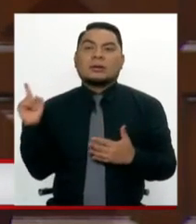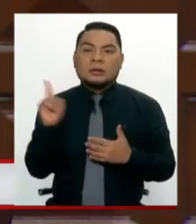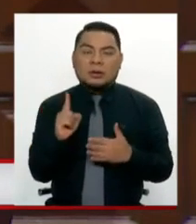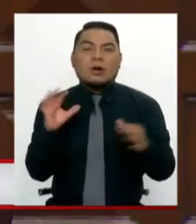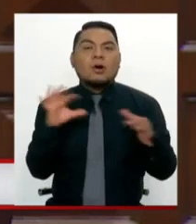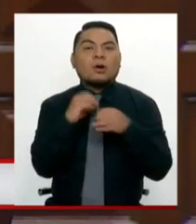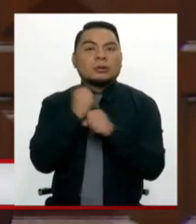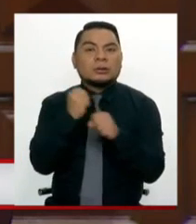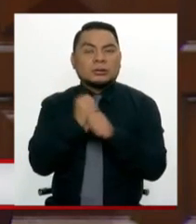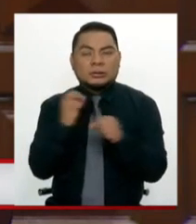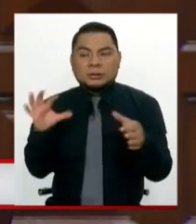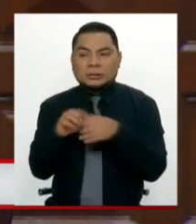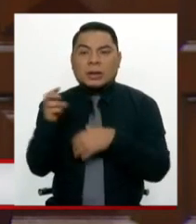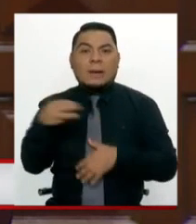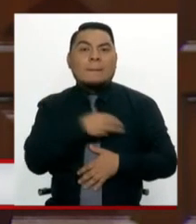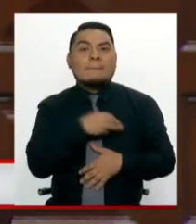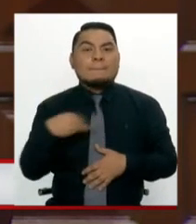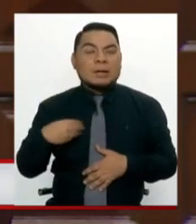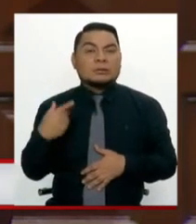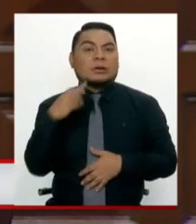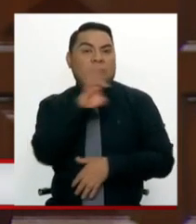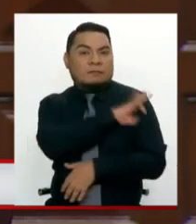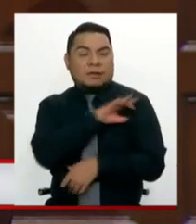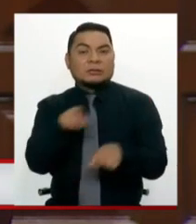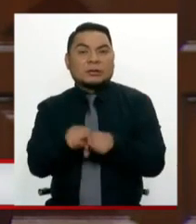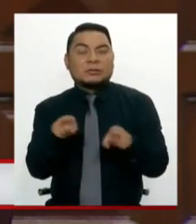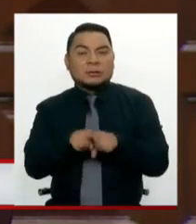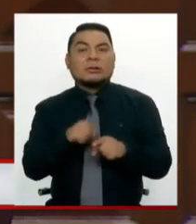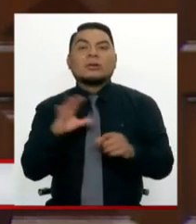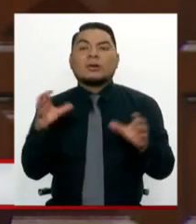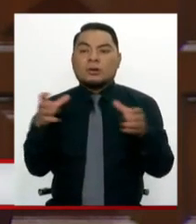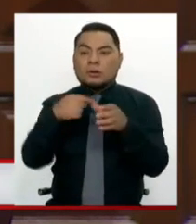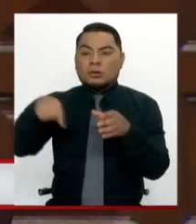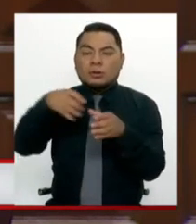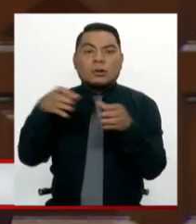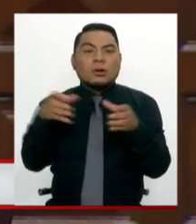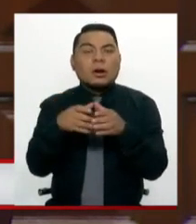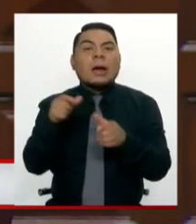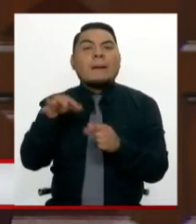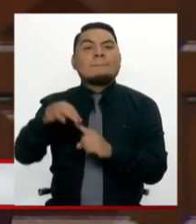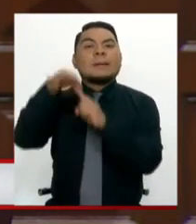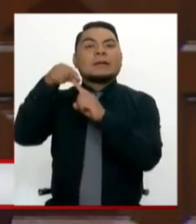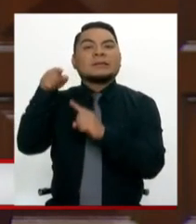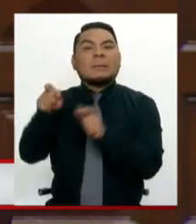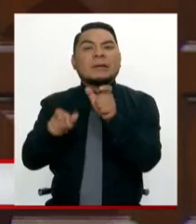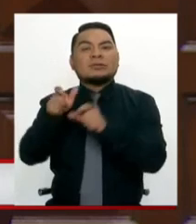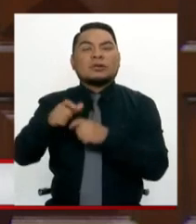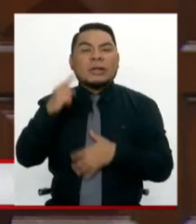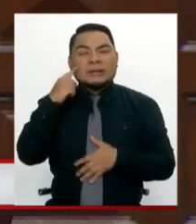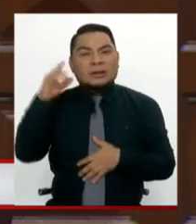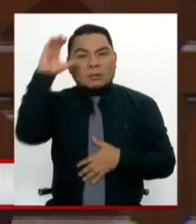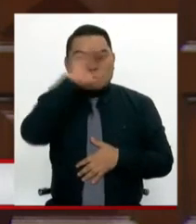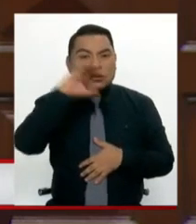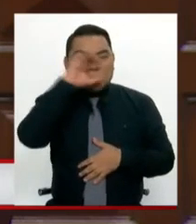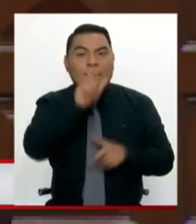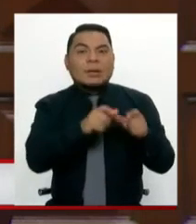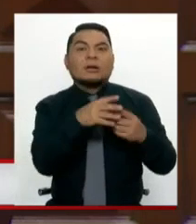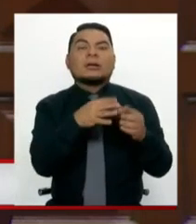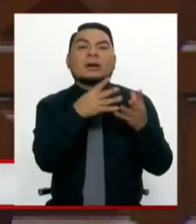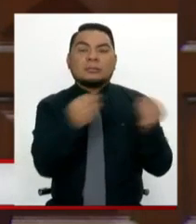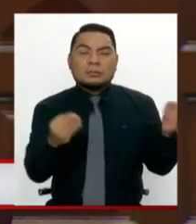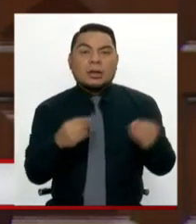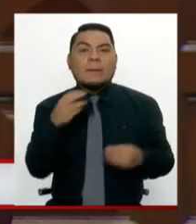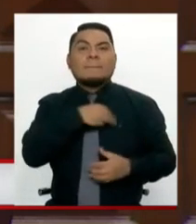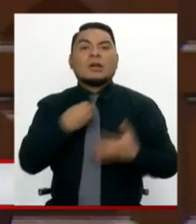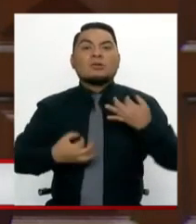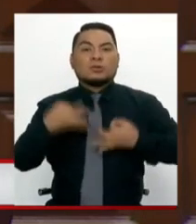intervenciones conjuntas entre el Ministerio Público y la Dirección General de Búsqueda de Personas Desaparecidas, del Ministerio de Justicia.